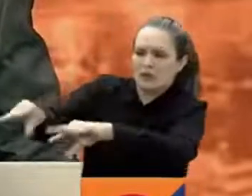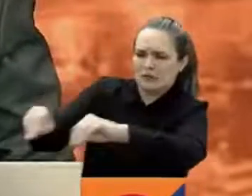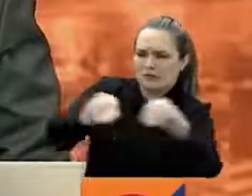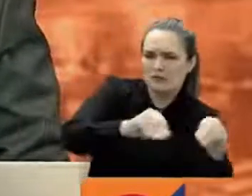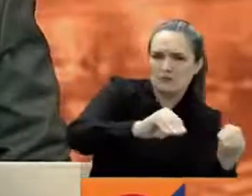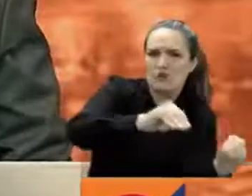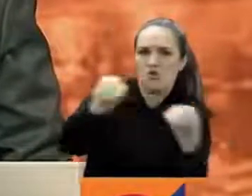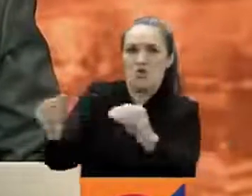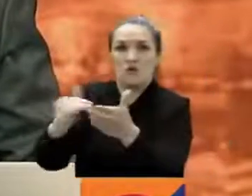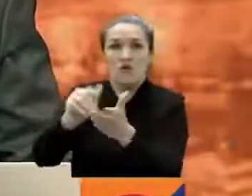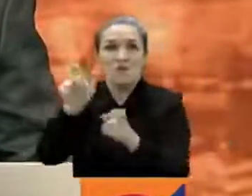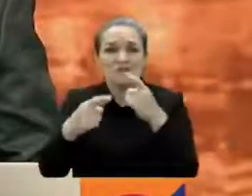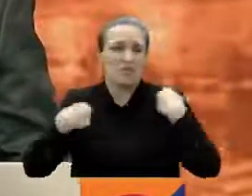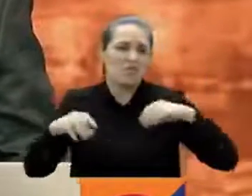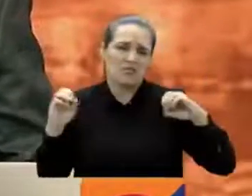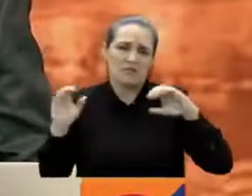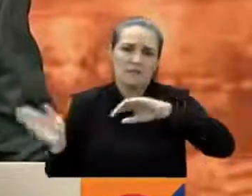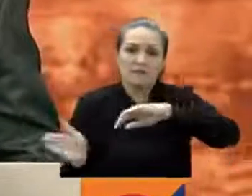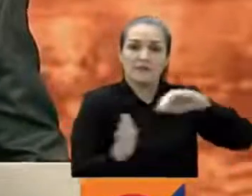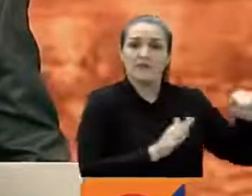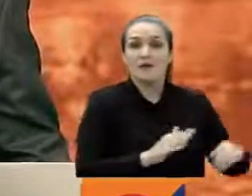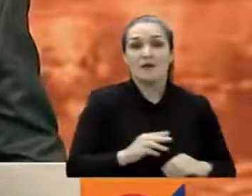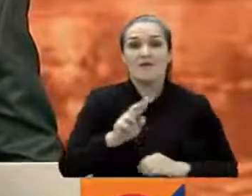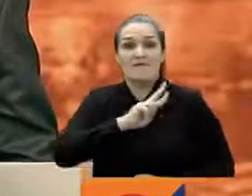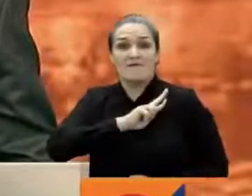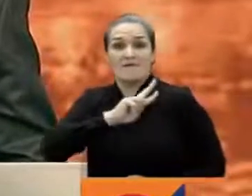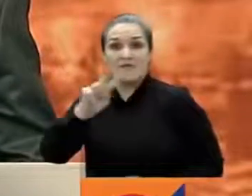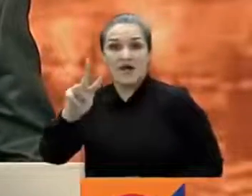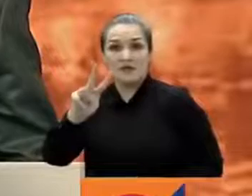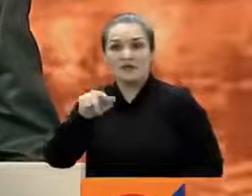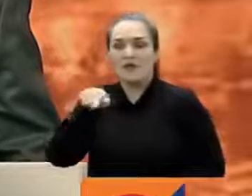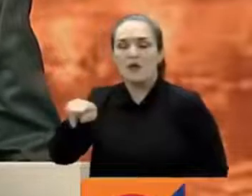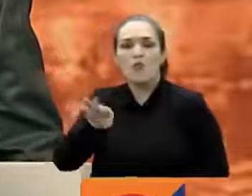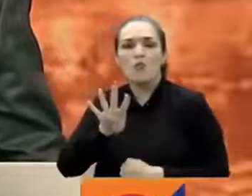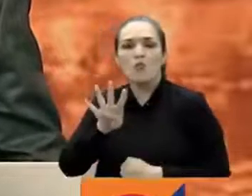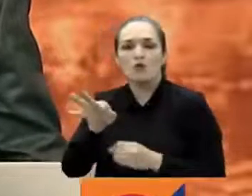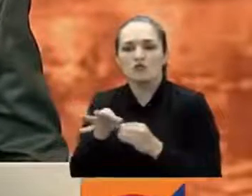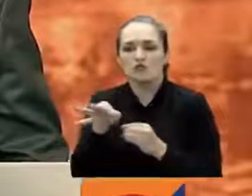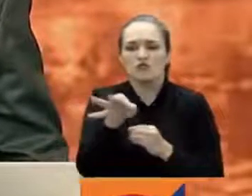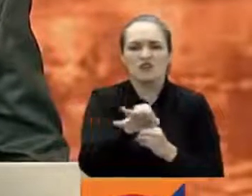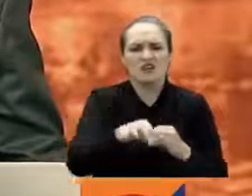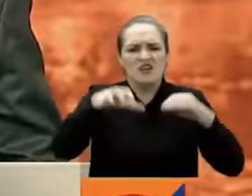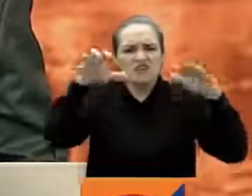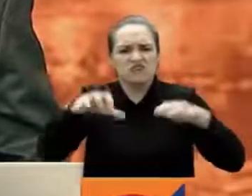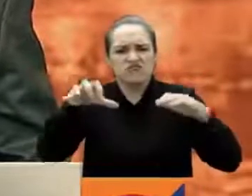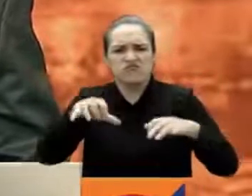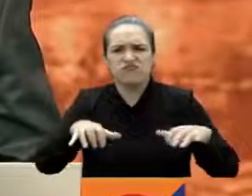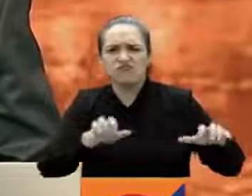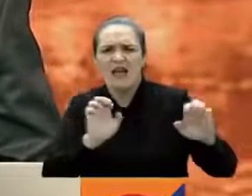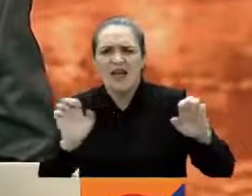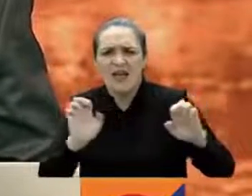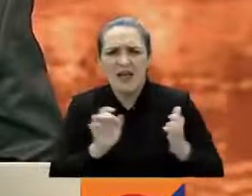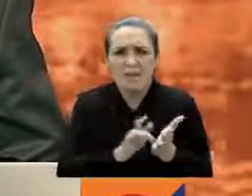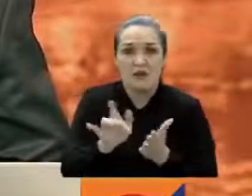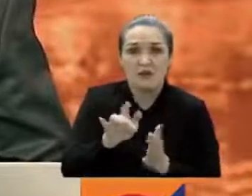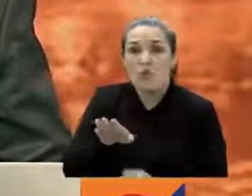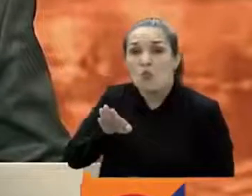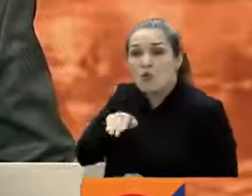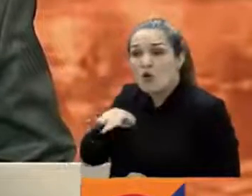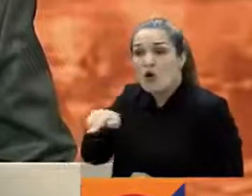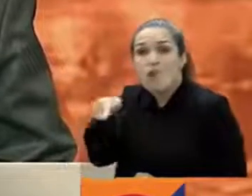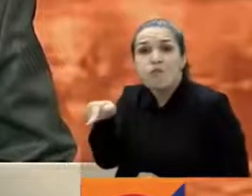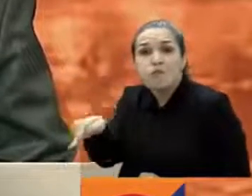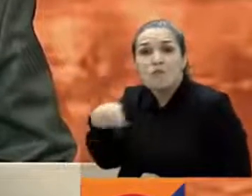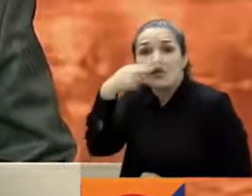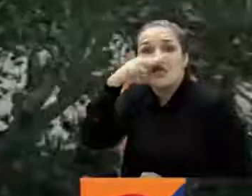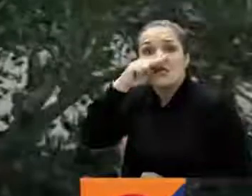4 municipios del Valle del Cauca reportaron inundaciones. En Buenaventura, los organismos de socorro continúan con la búsqueda de un niño que fue arrastrado por una corriente